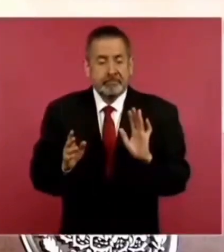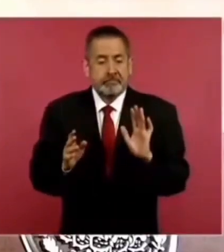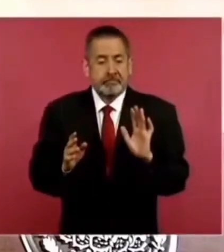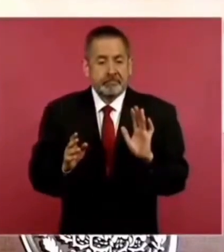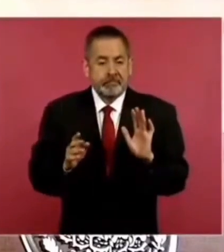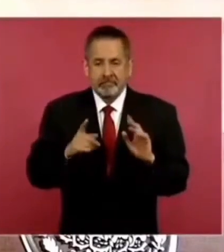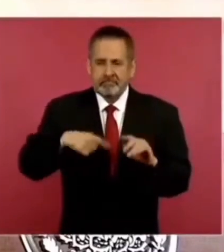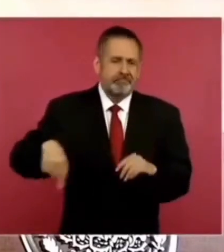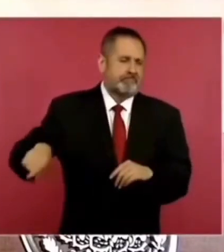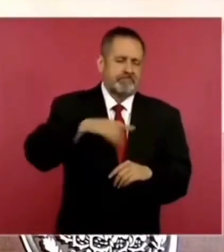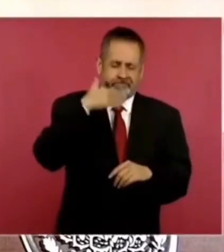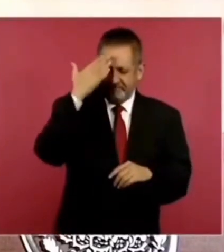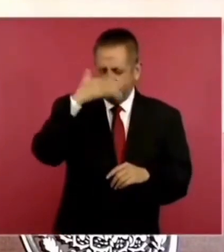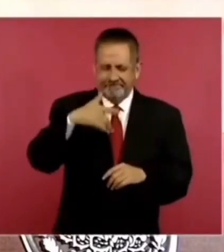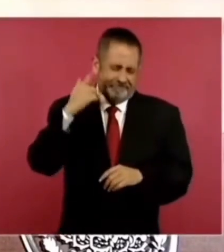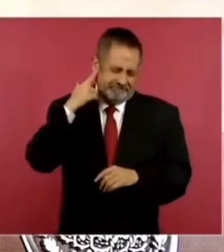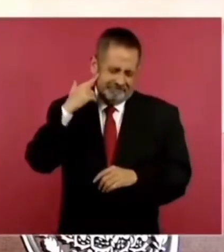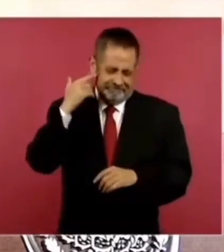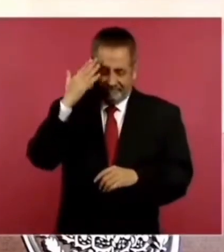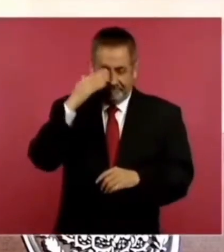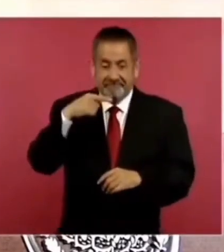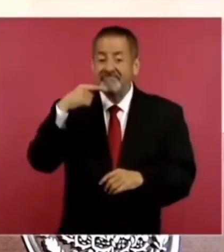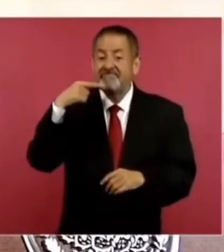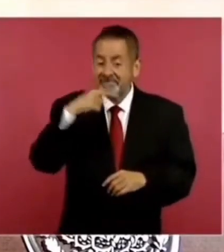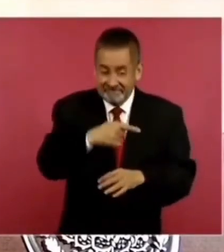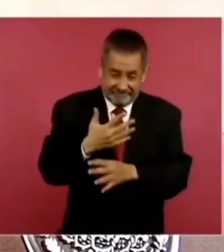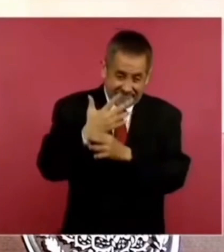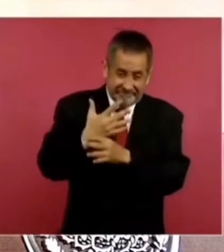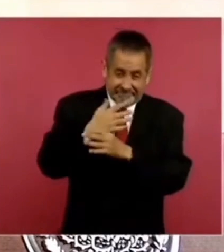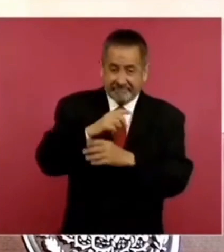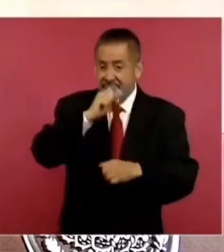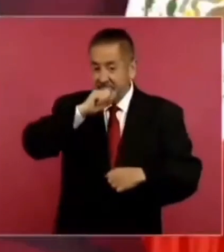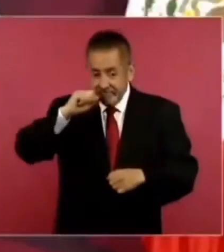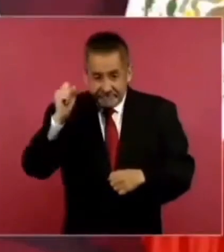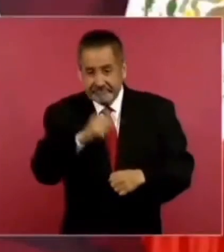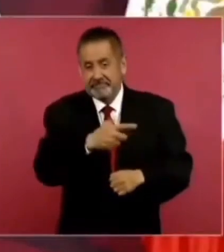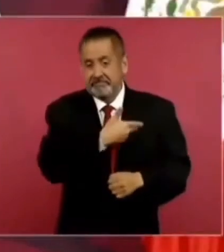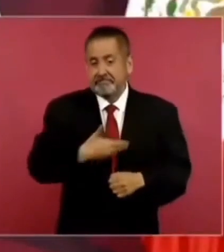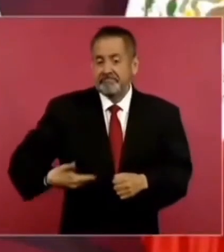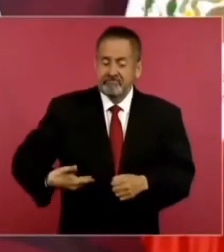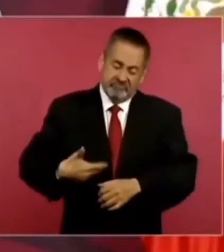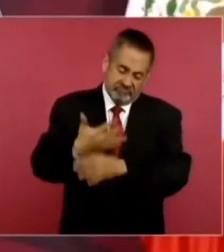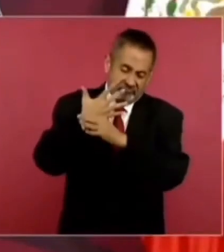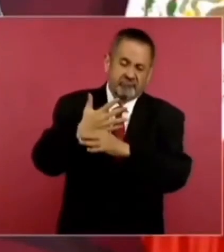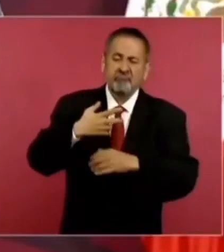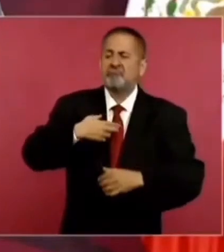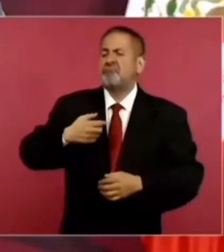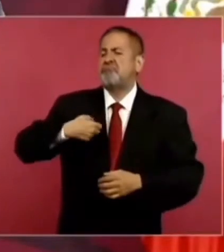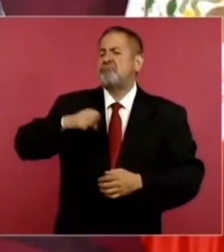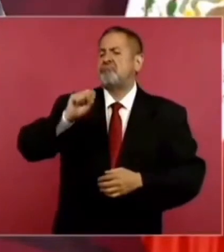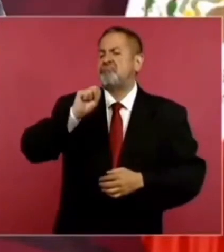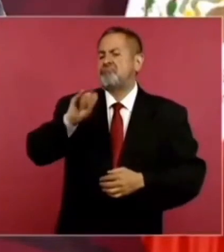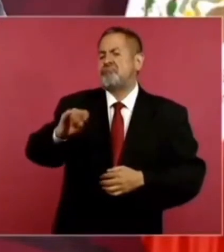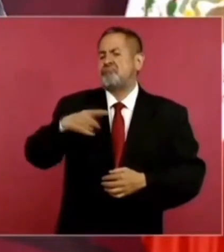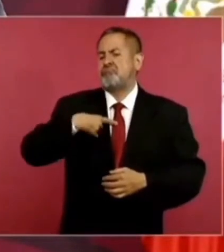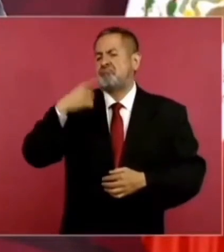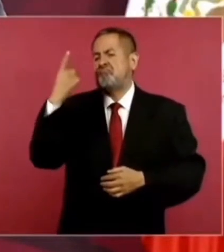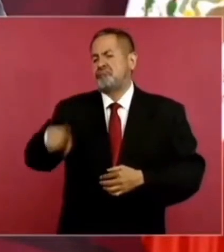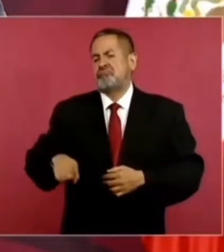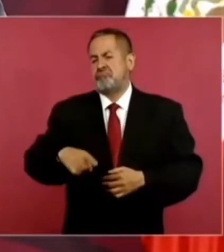que no se conozca. Él mismo asumió tu